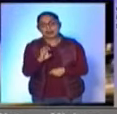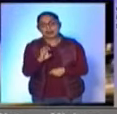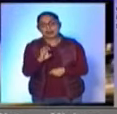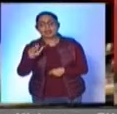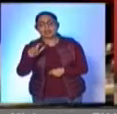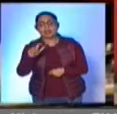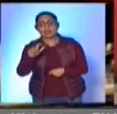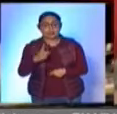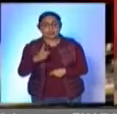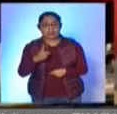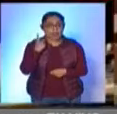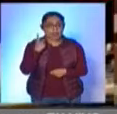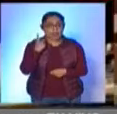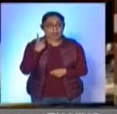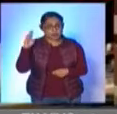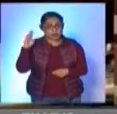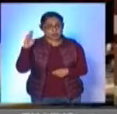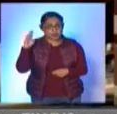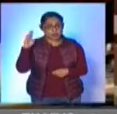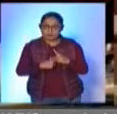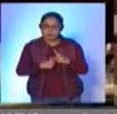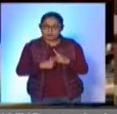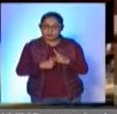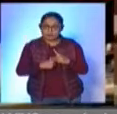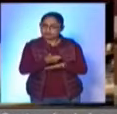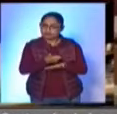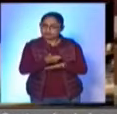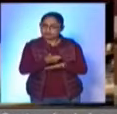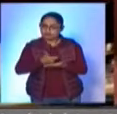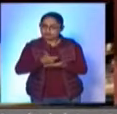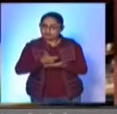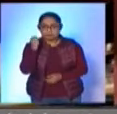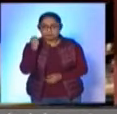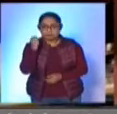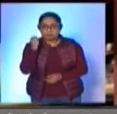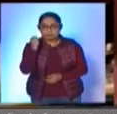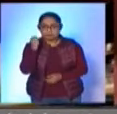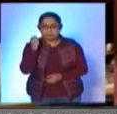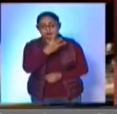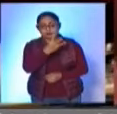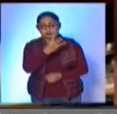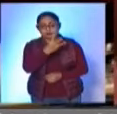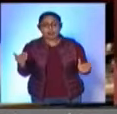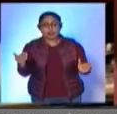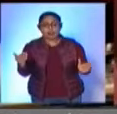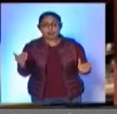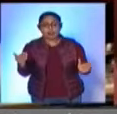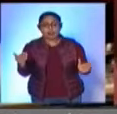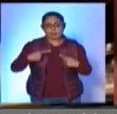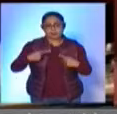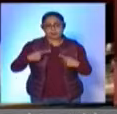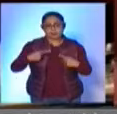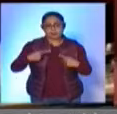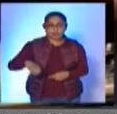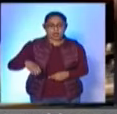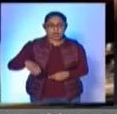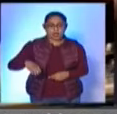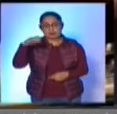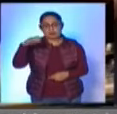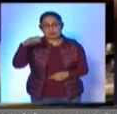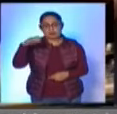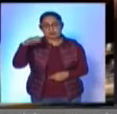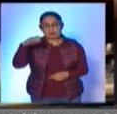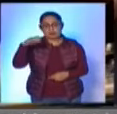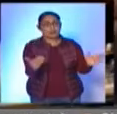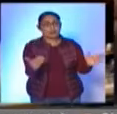Michoacán, inició el pago de las pensiones a cerca de 350,000 personas adultas mayores y 50,000 personas